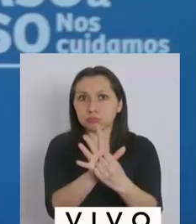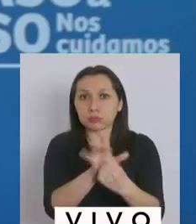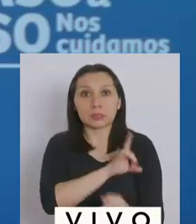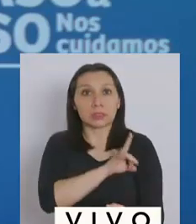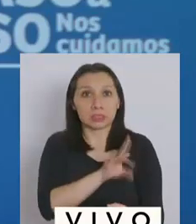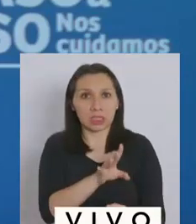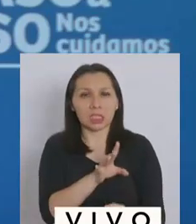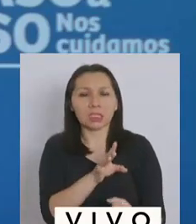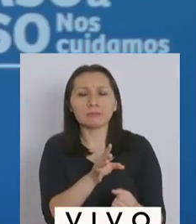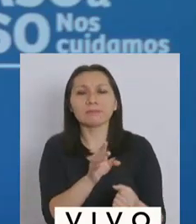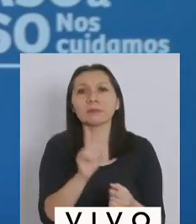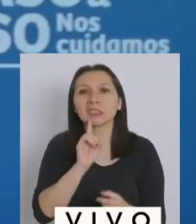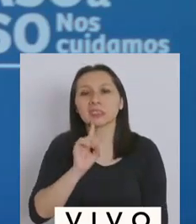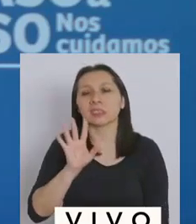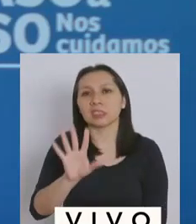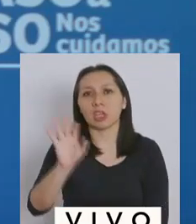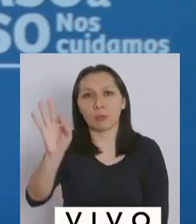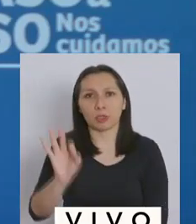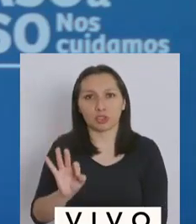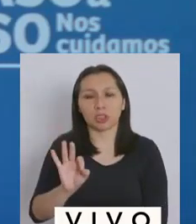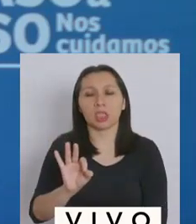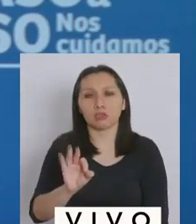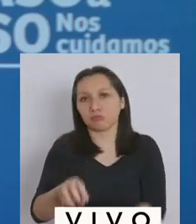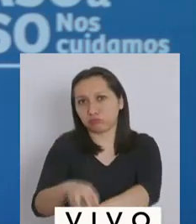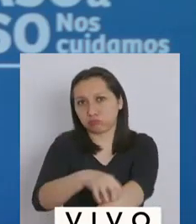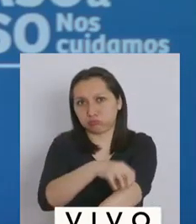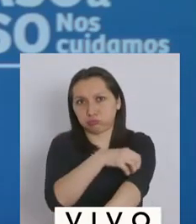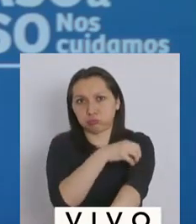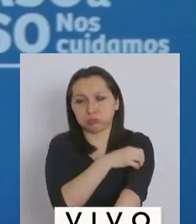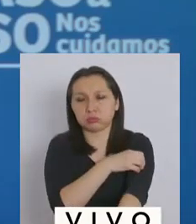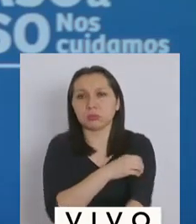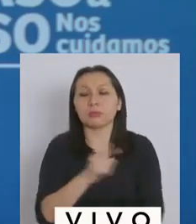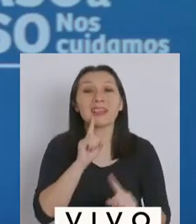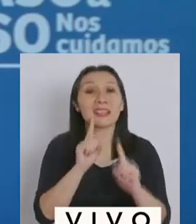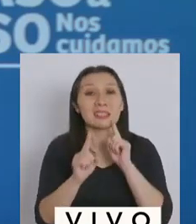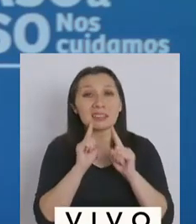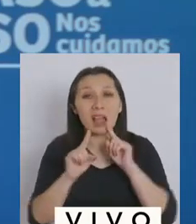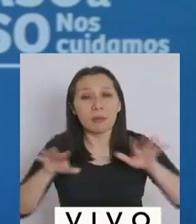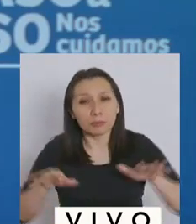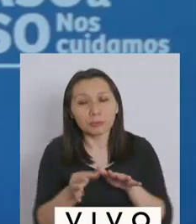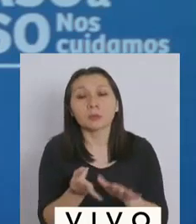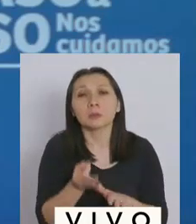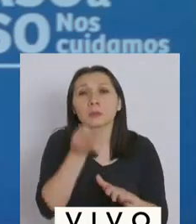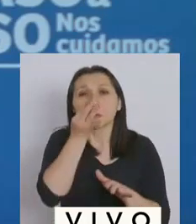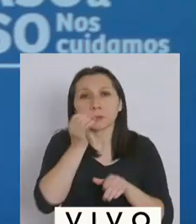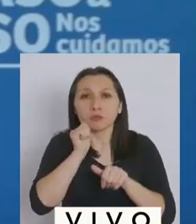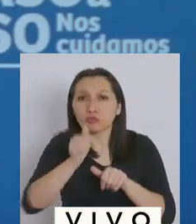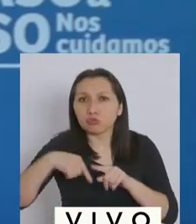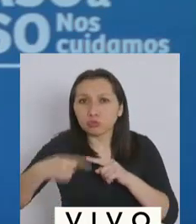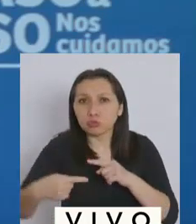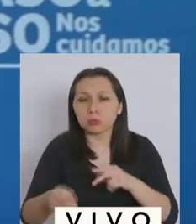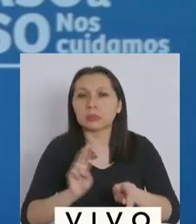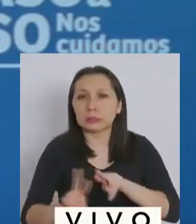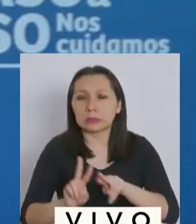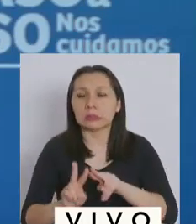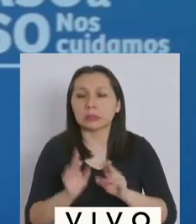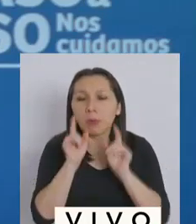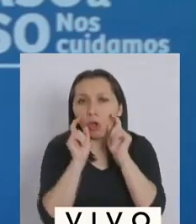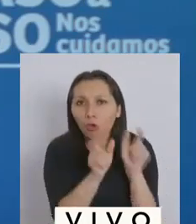país sigue estando en un 5%, también con un número de exámenes importantes que estamos haciendo todos los